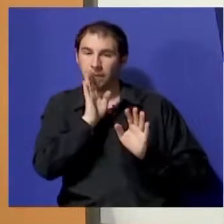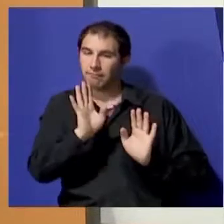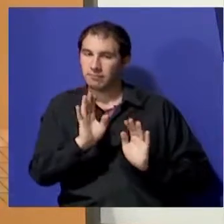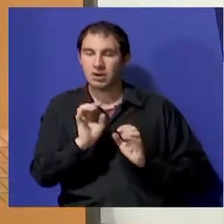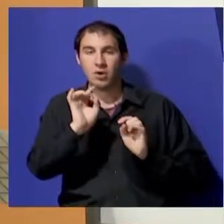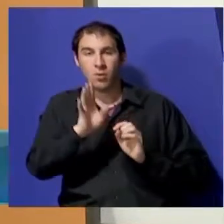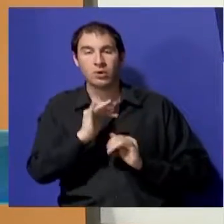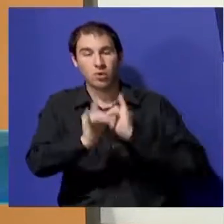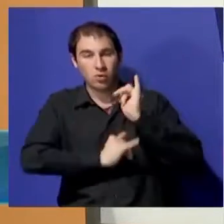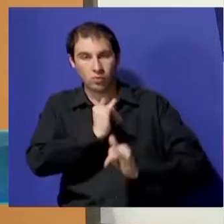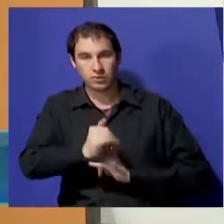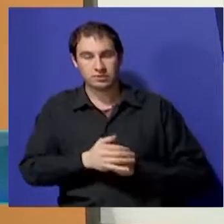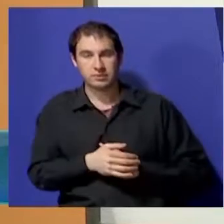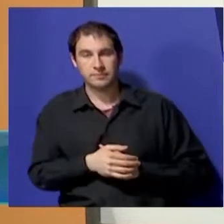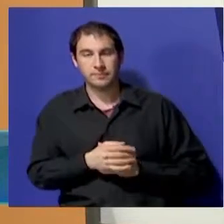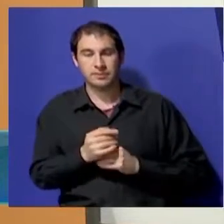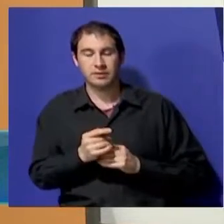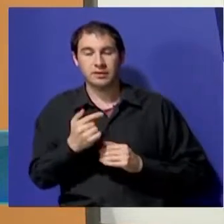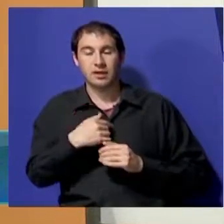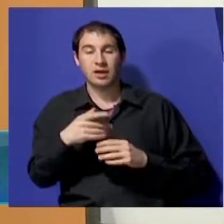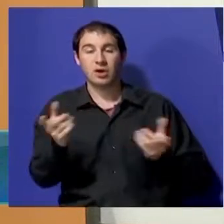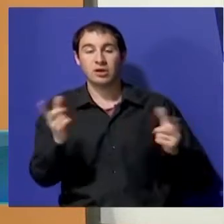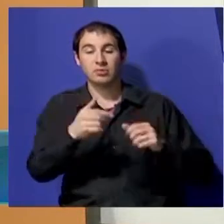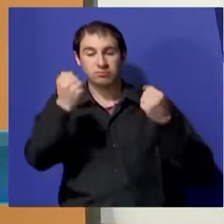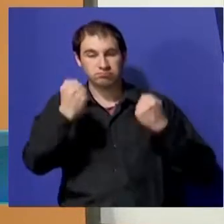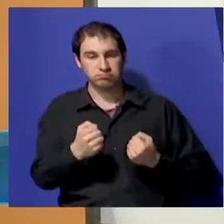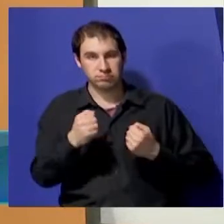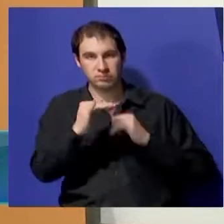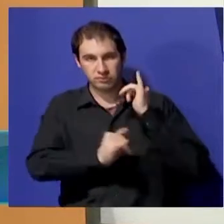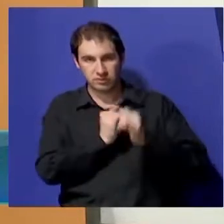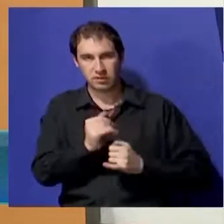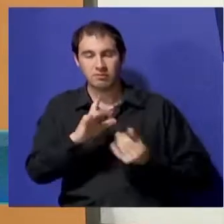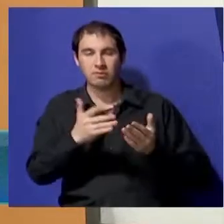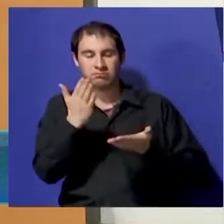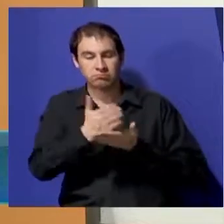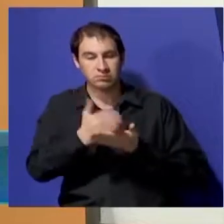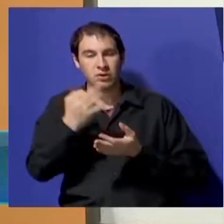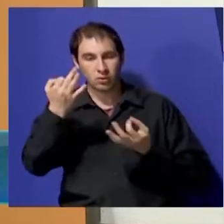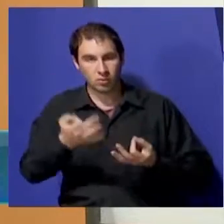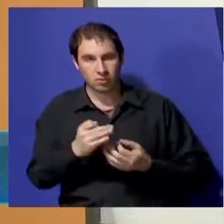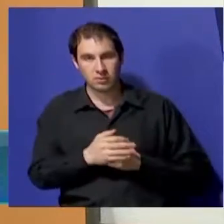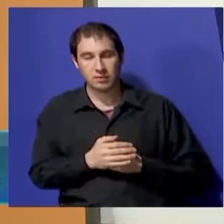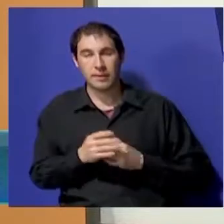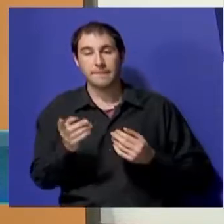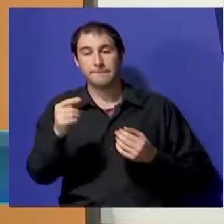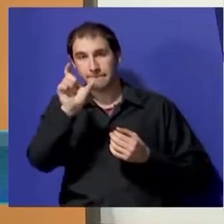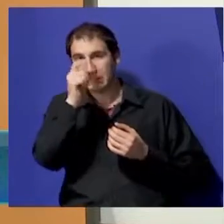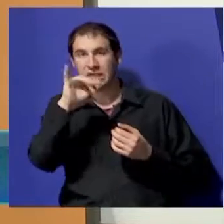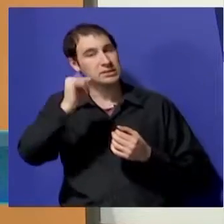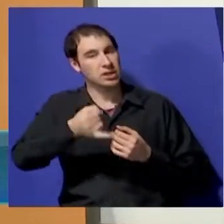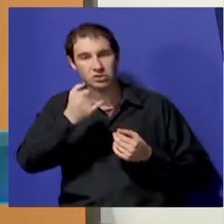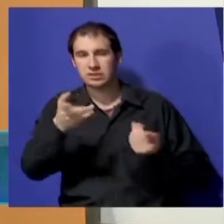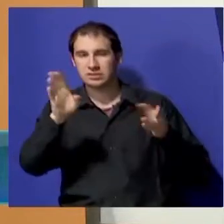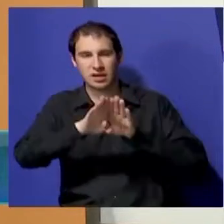sino que les digo la posición de la Asamblea, que dice específicamente que la mina debe cerrar